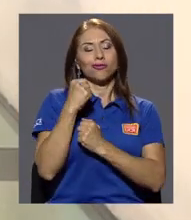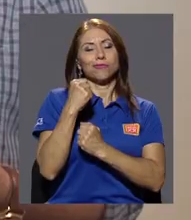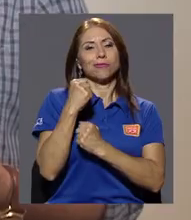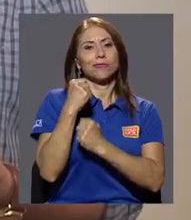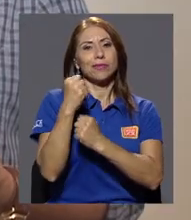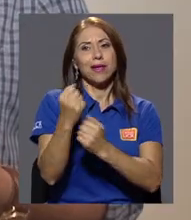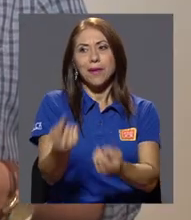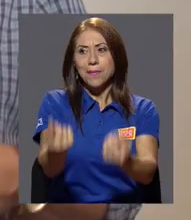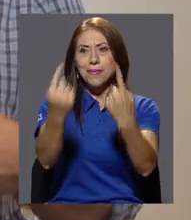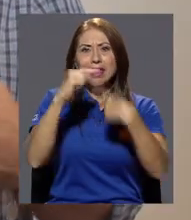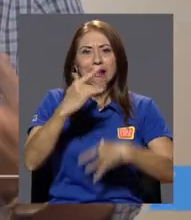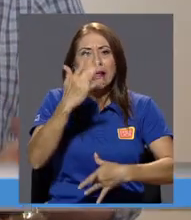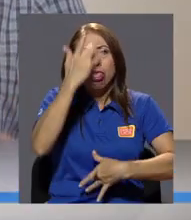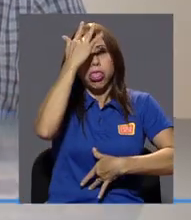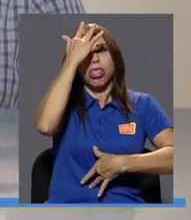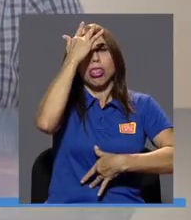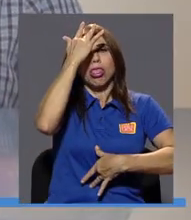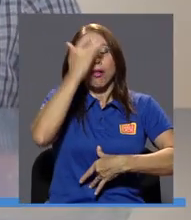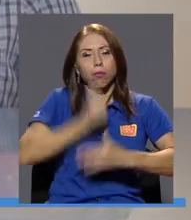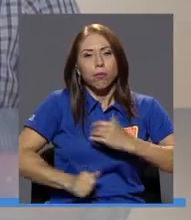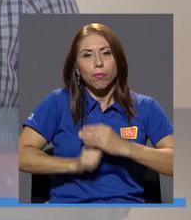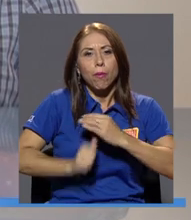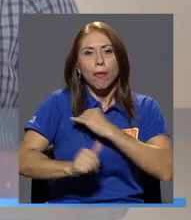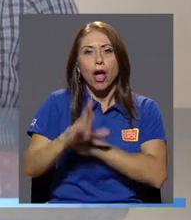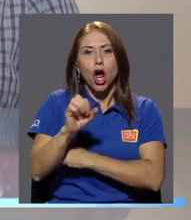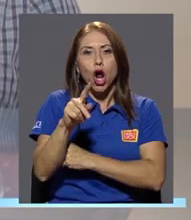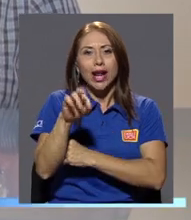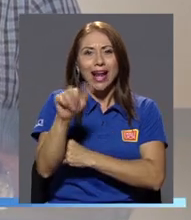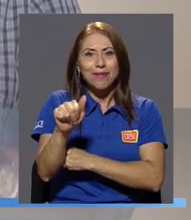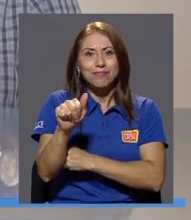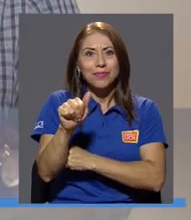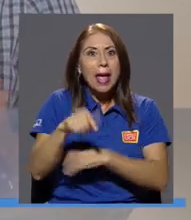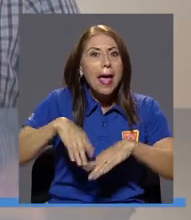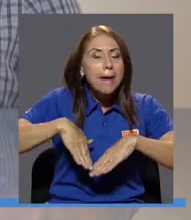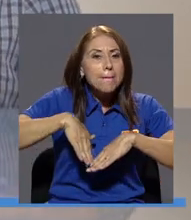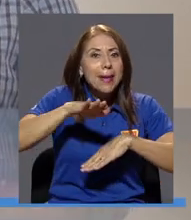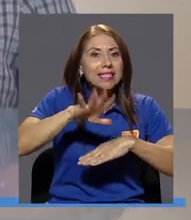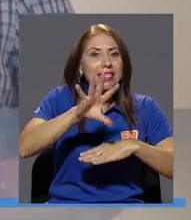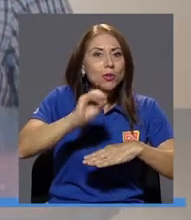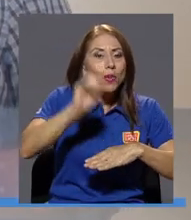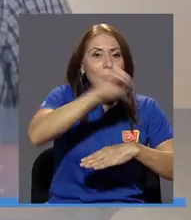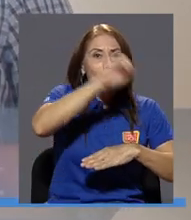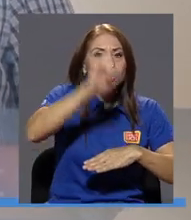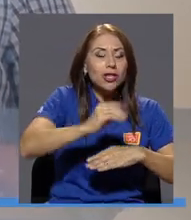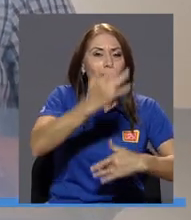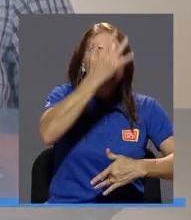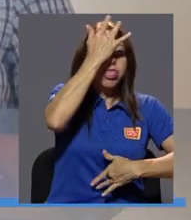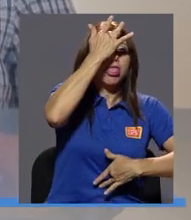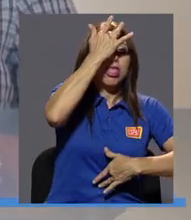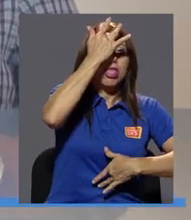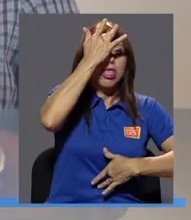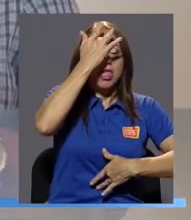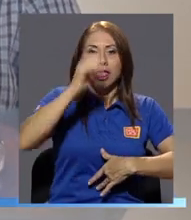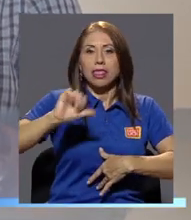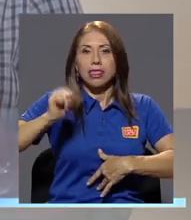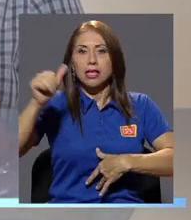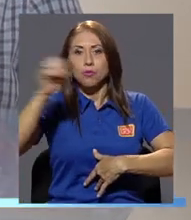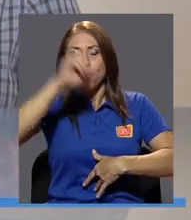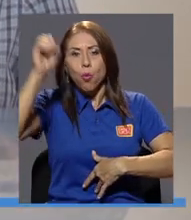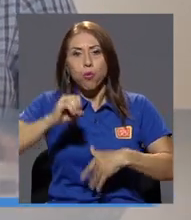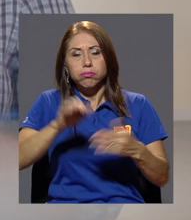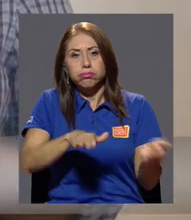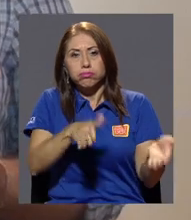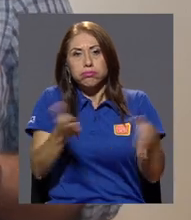de cólera, más del 50% de la población se enferma y el 10% muere. Entonces, digamos,